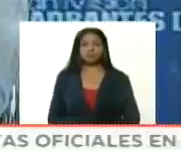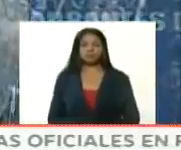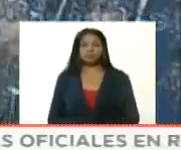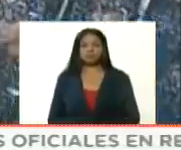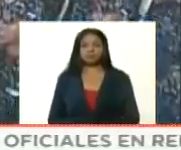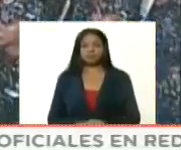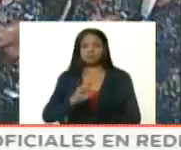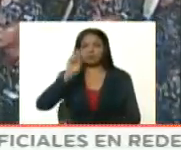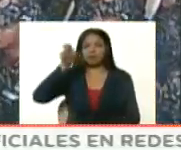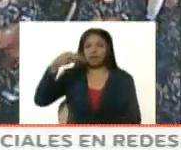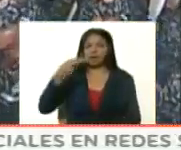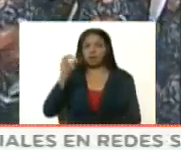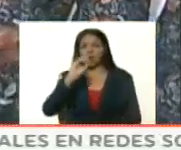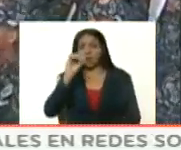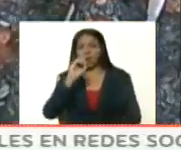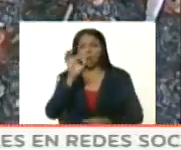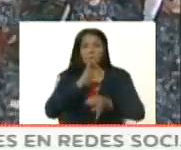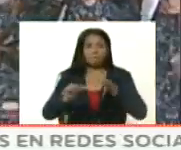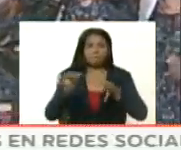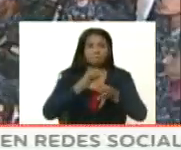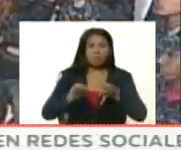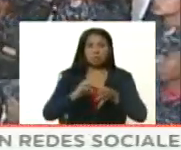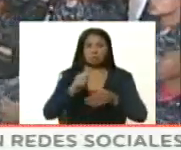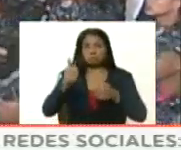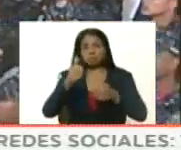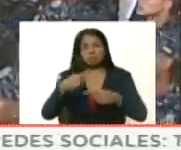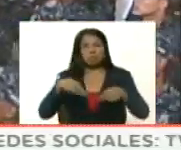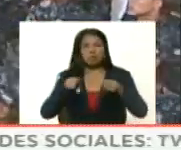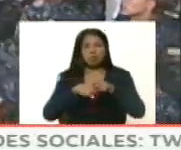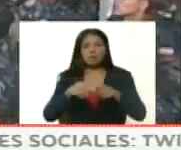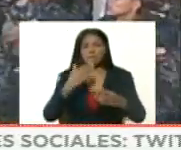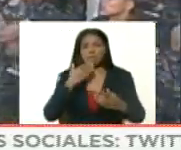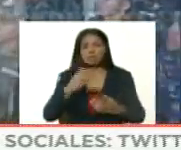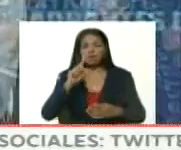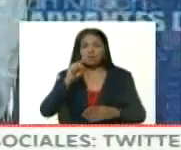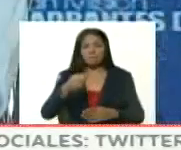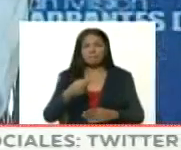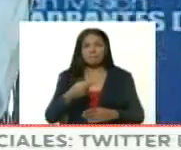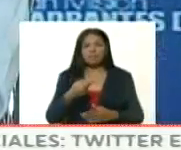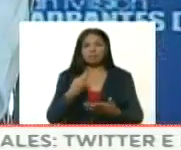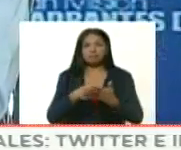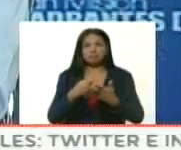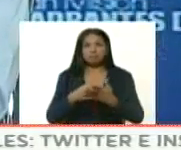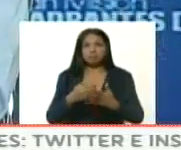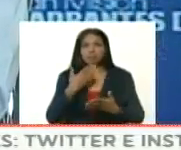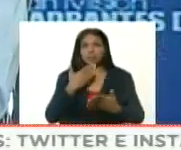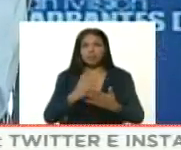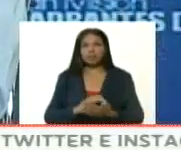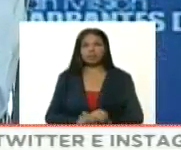En euros o en petro. Está bien. Y igualmente me están solicitando recursos